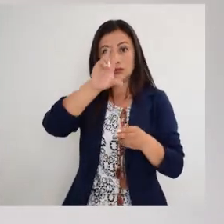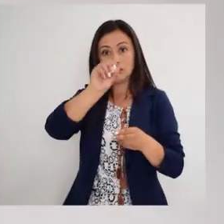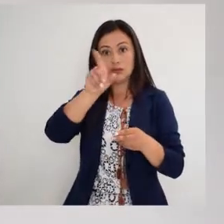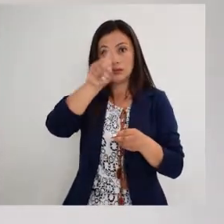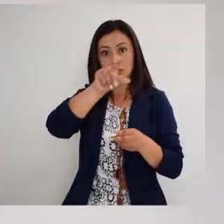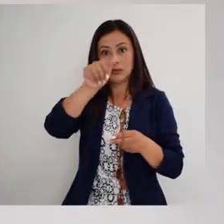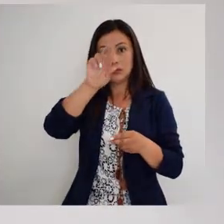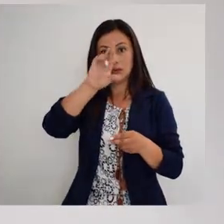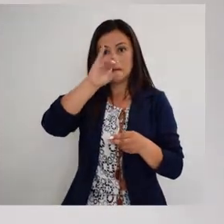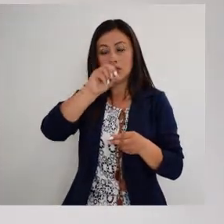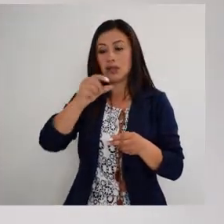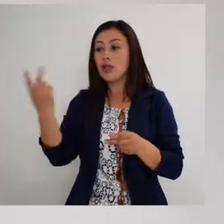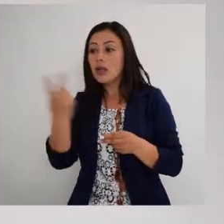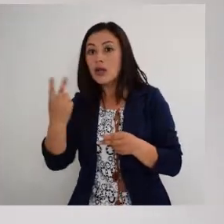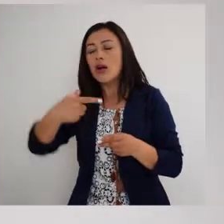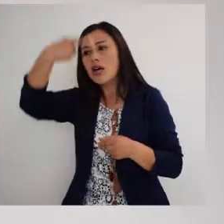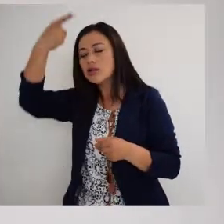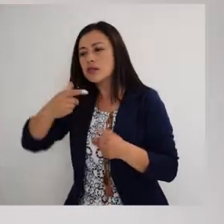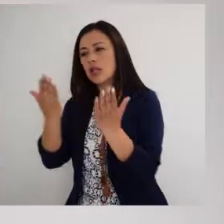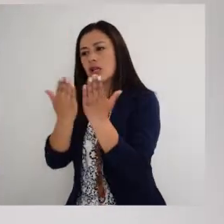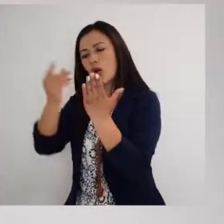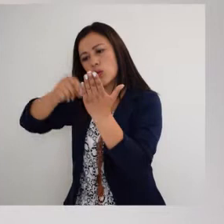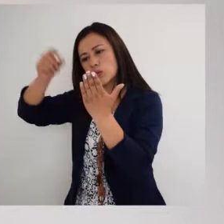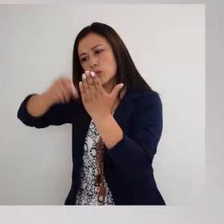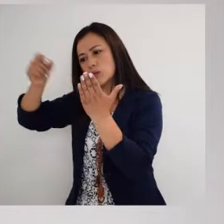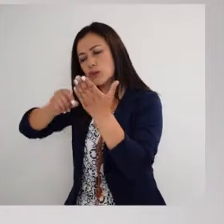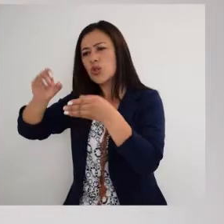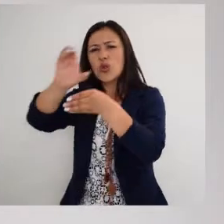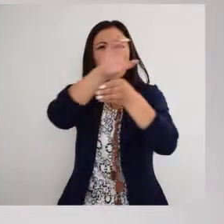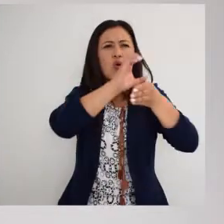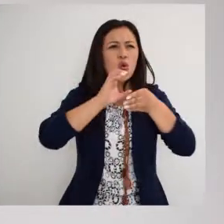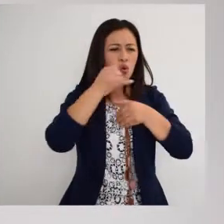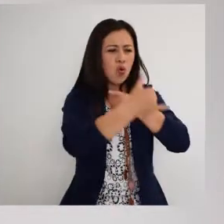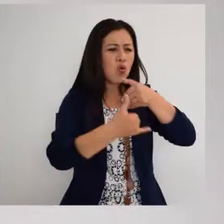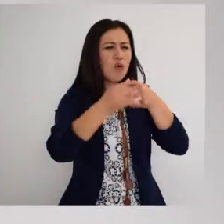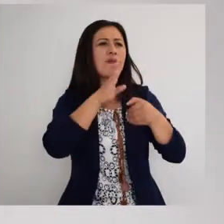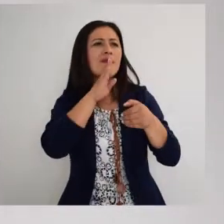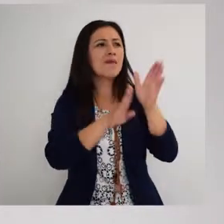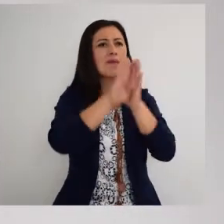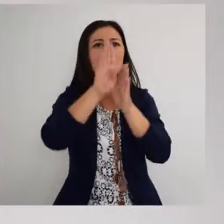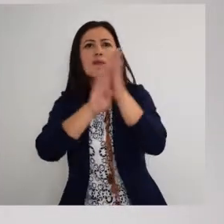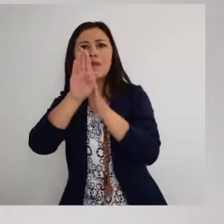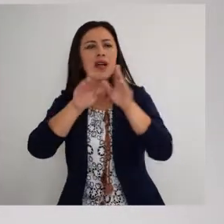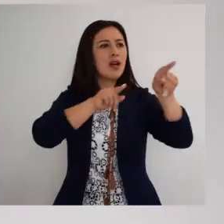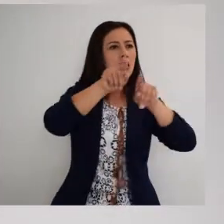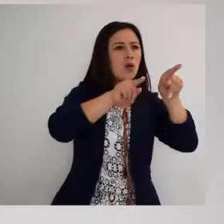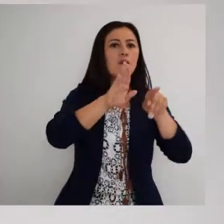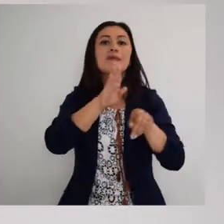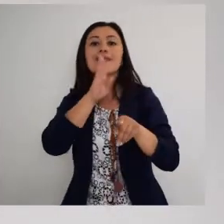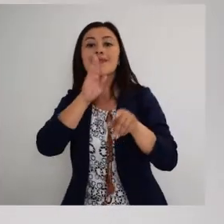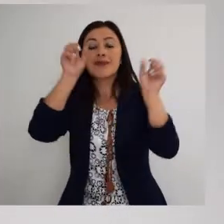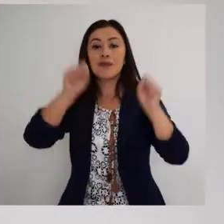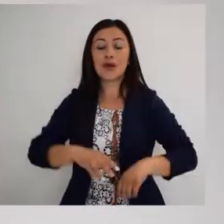serios en este tema y en este trabajo que han hecho. Ese Consejo Privado de Competitividad, pues